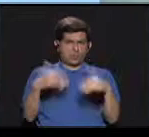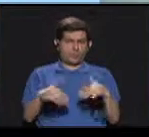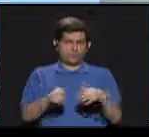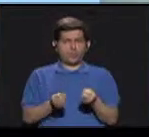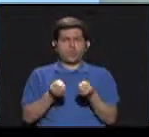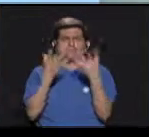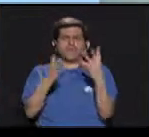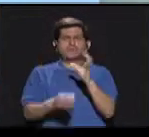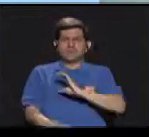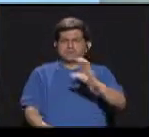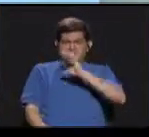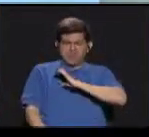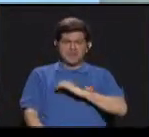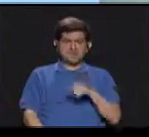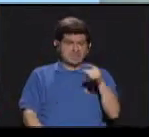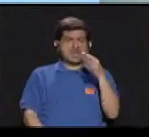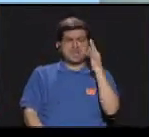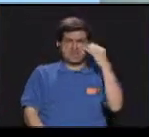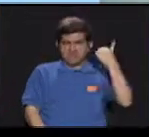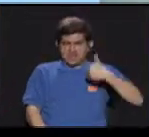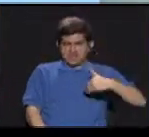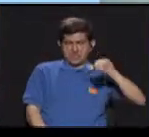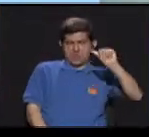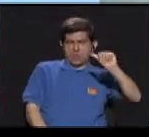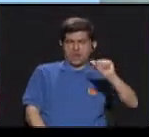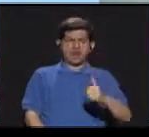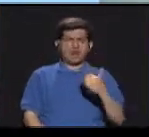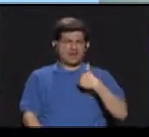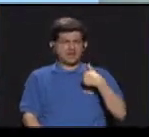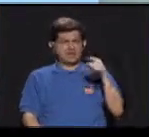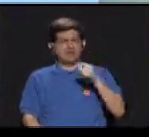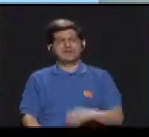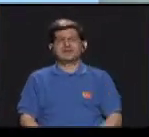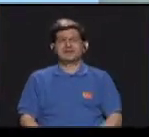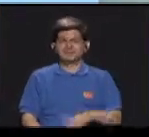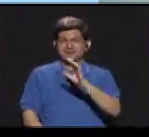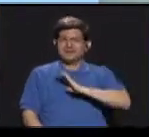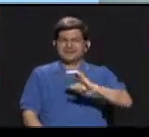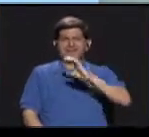tremendamente polifacética. Entonces pasaba de ser el tío Antonio y tenía